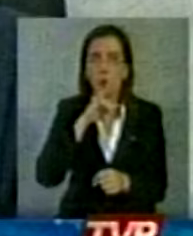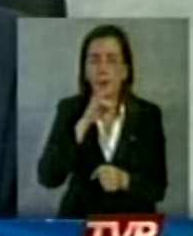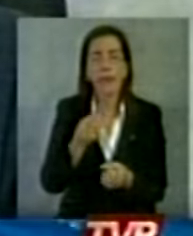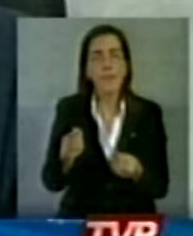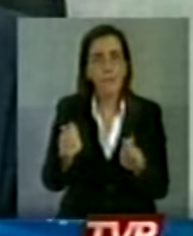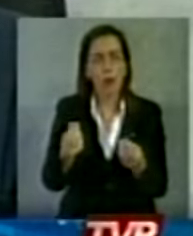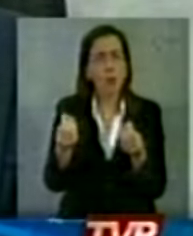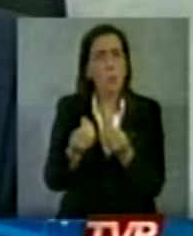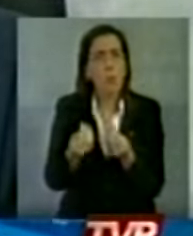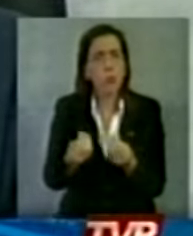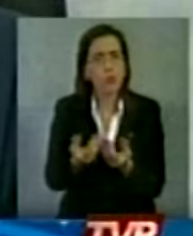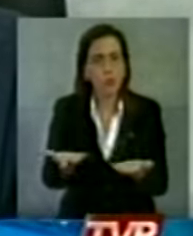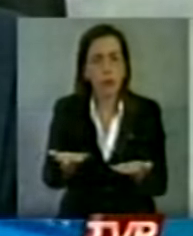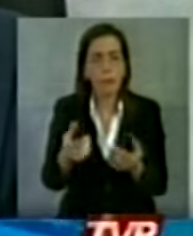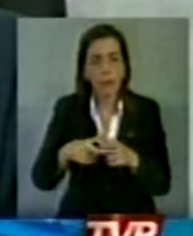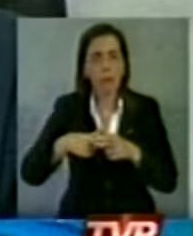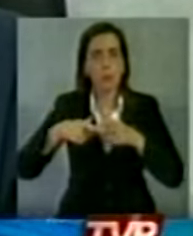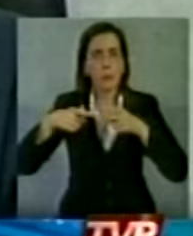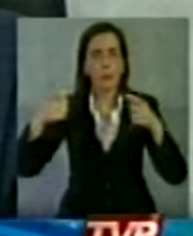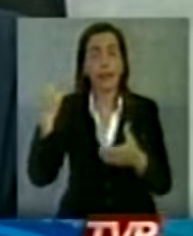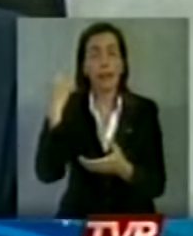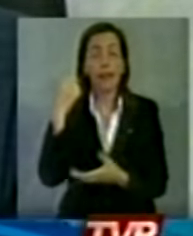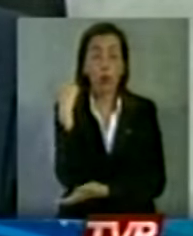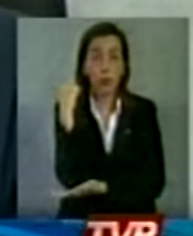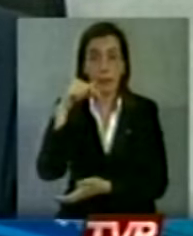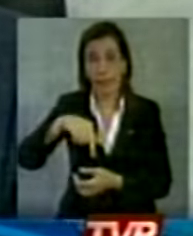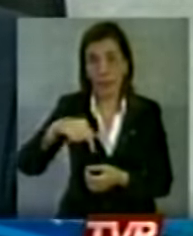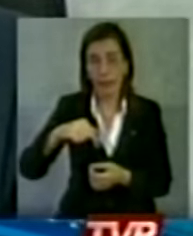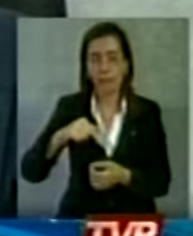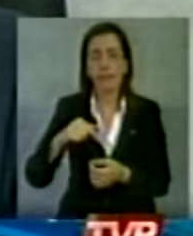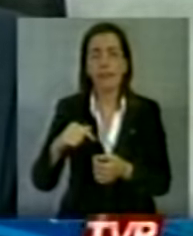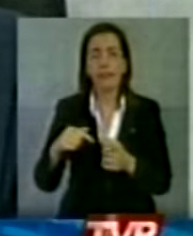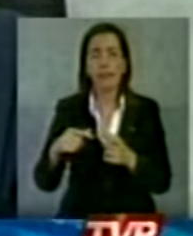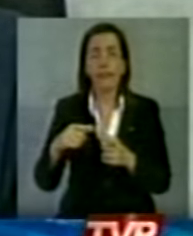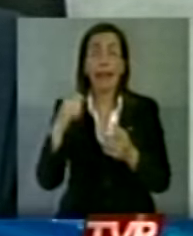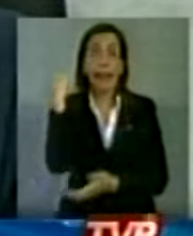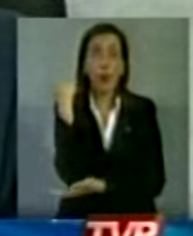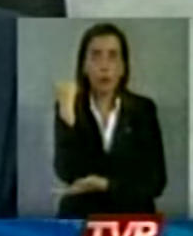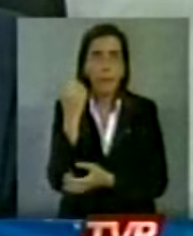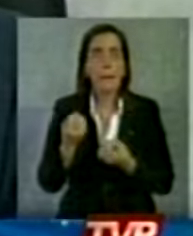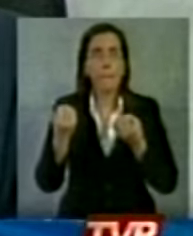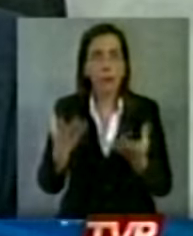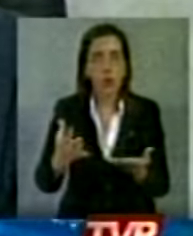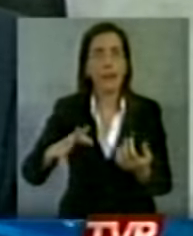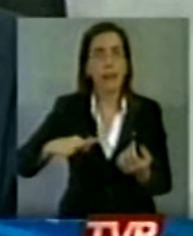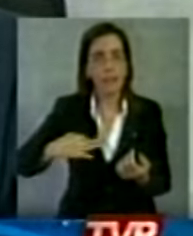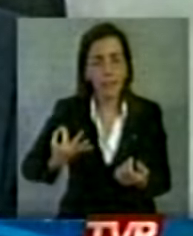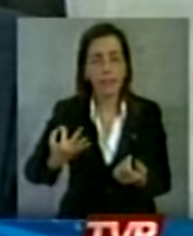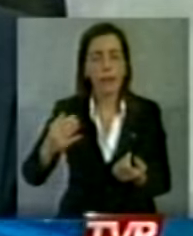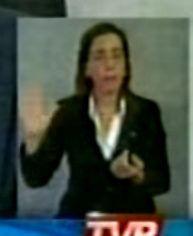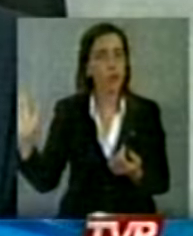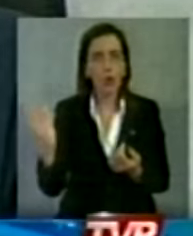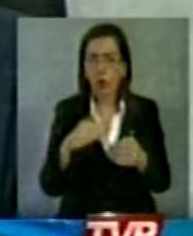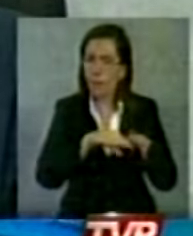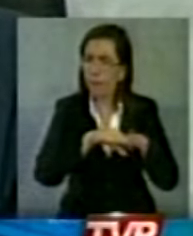principal motor del crecimiento económico. Un crecimiento con mejora de la calidad de vida como base de